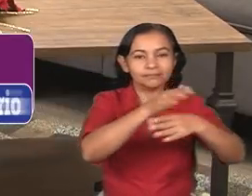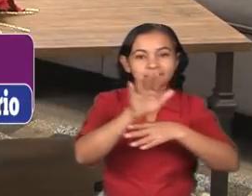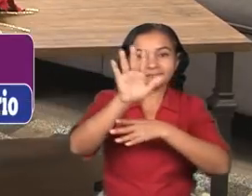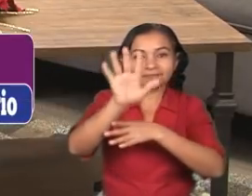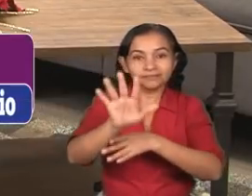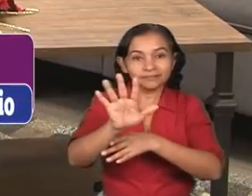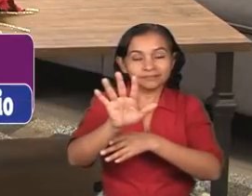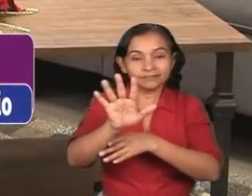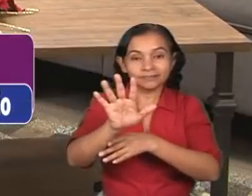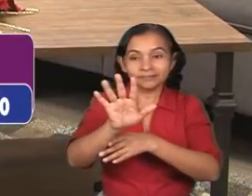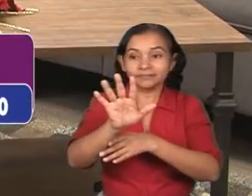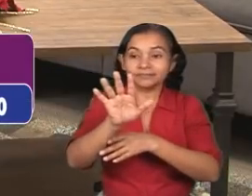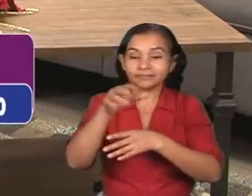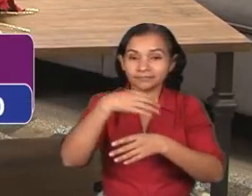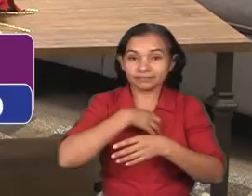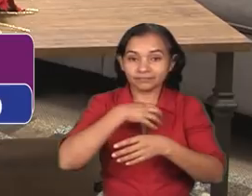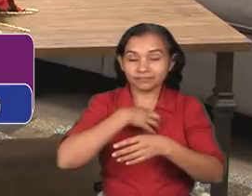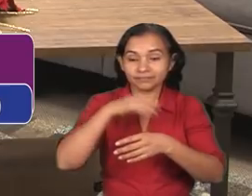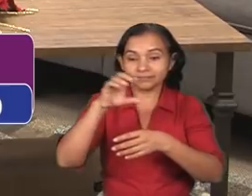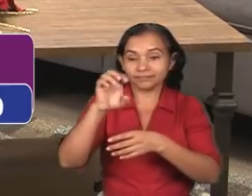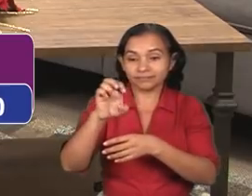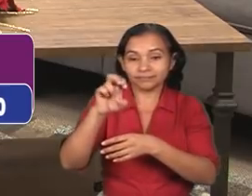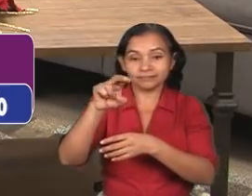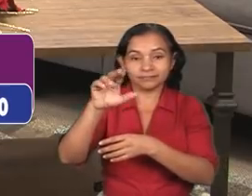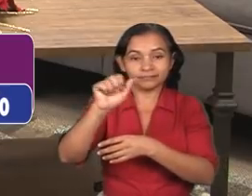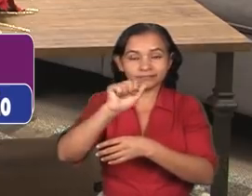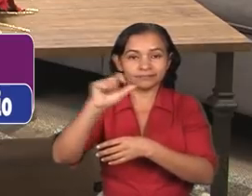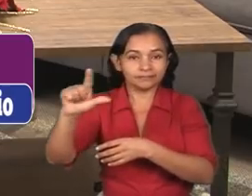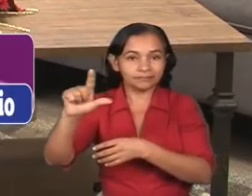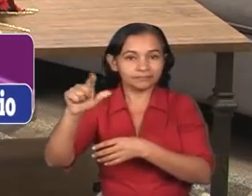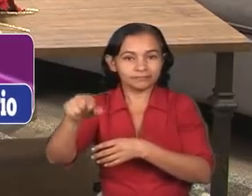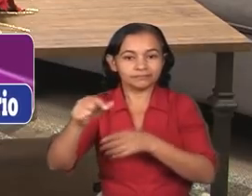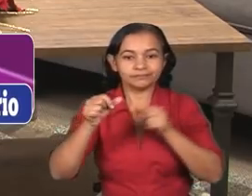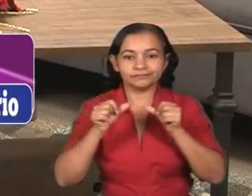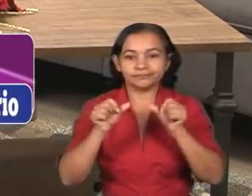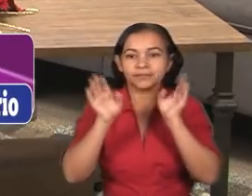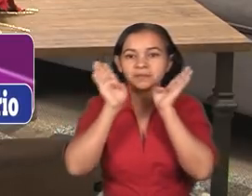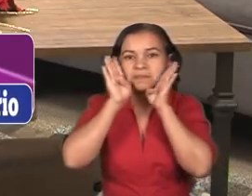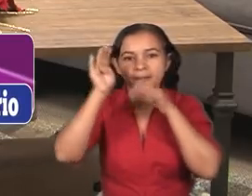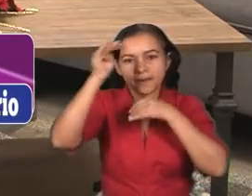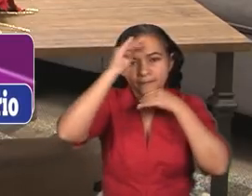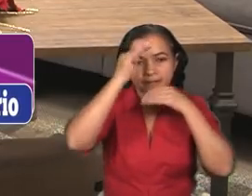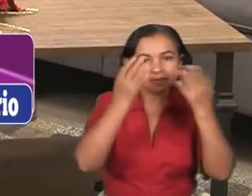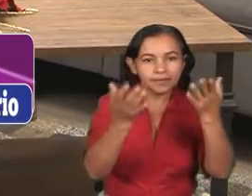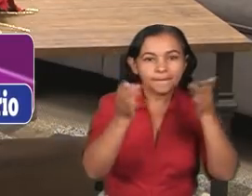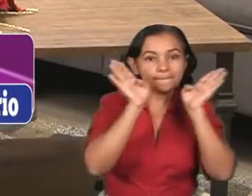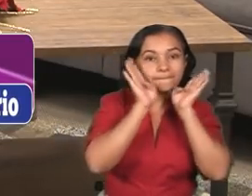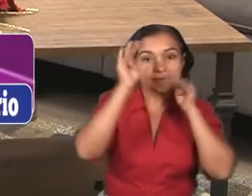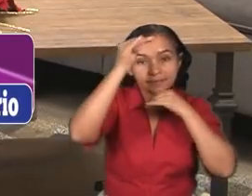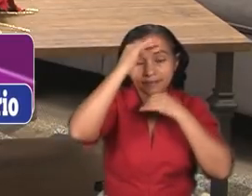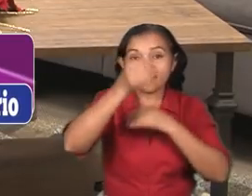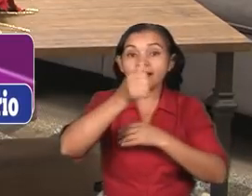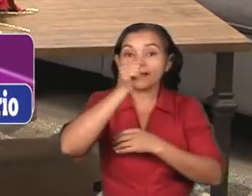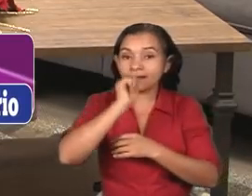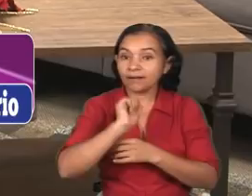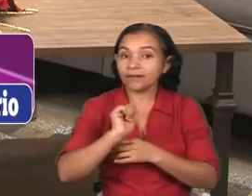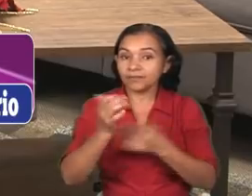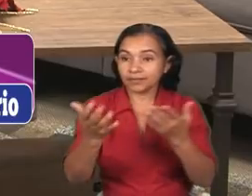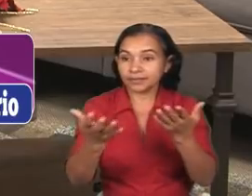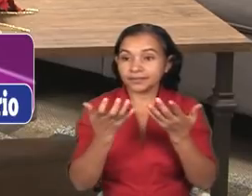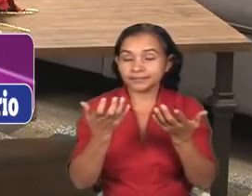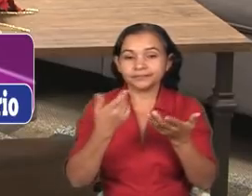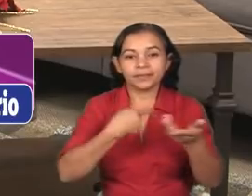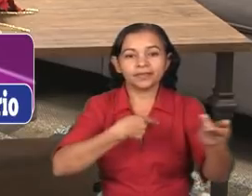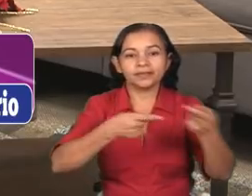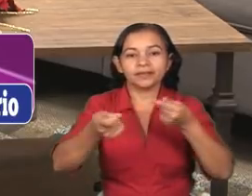dentro de ENACAL con el claro propósito de seguir a la privatización. Y en ese interín de querer vender